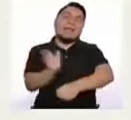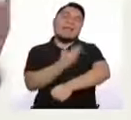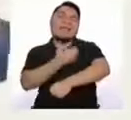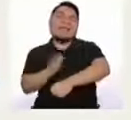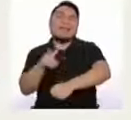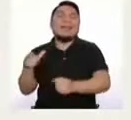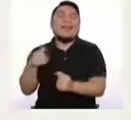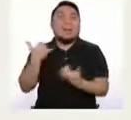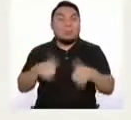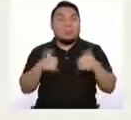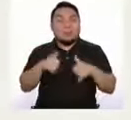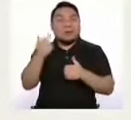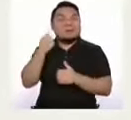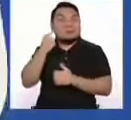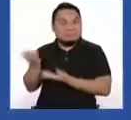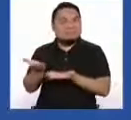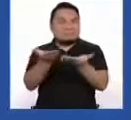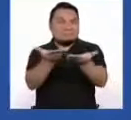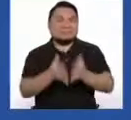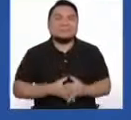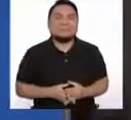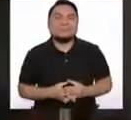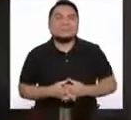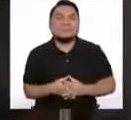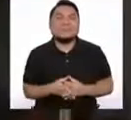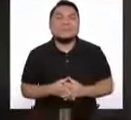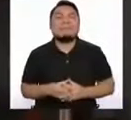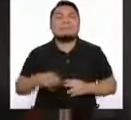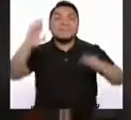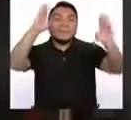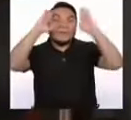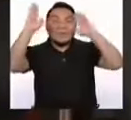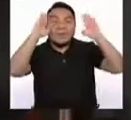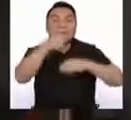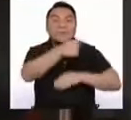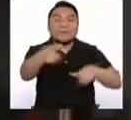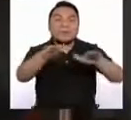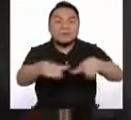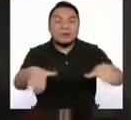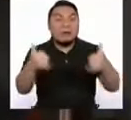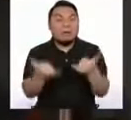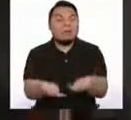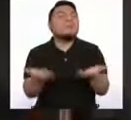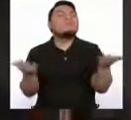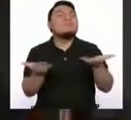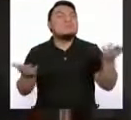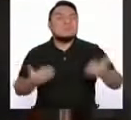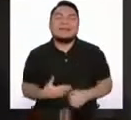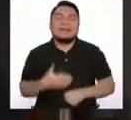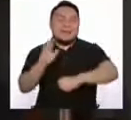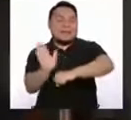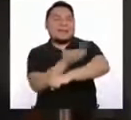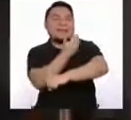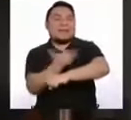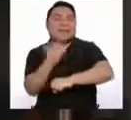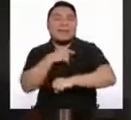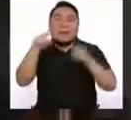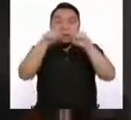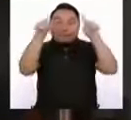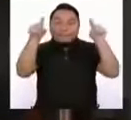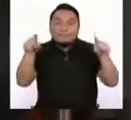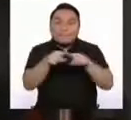este juego. Vamos a escucharla. Hola niñas y niños. Ahora vamos a hacer la canción del mapa